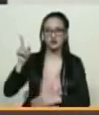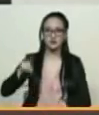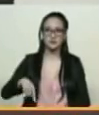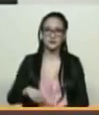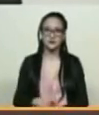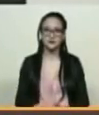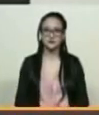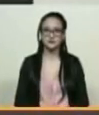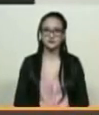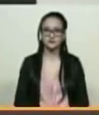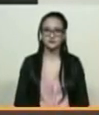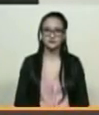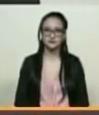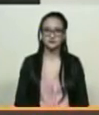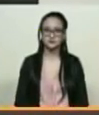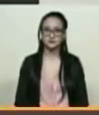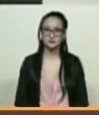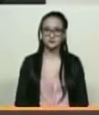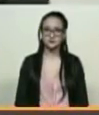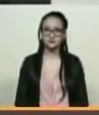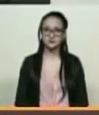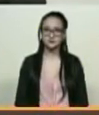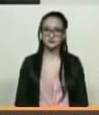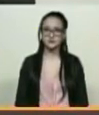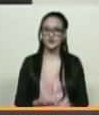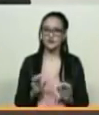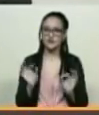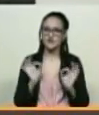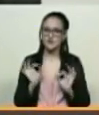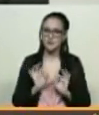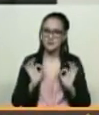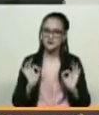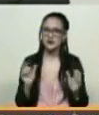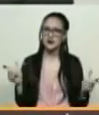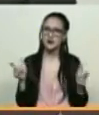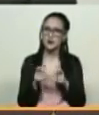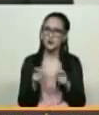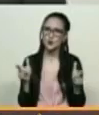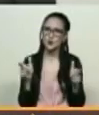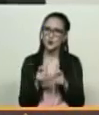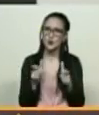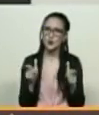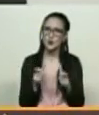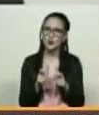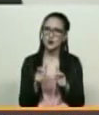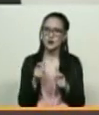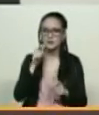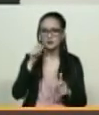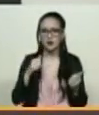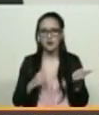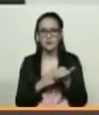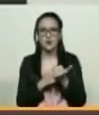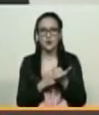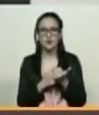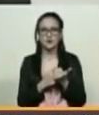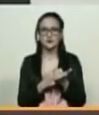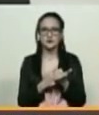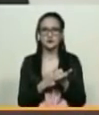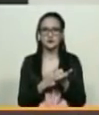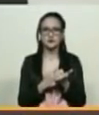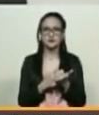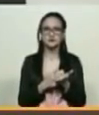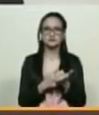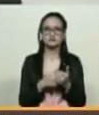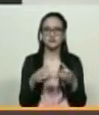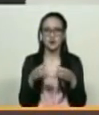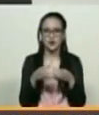Se realizarán de forma especial reuniones de los candidatos y las fuerzas que lo apoyan y de manera separada con los